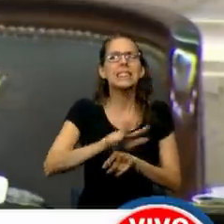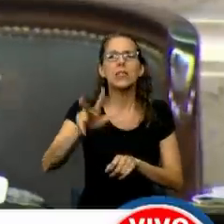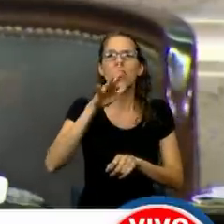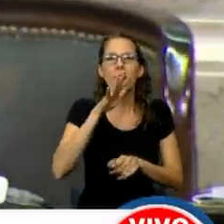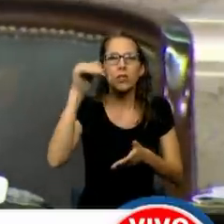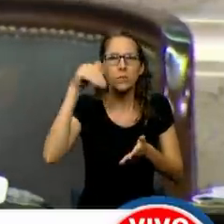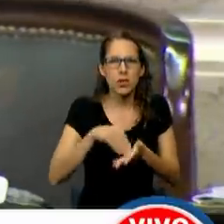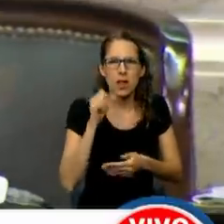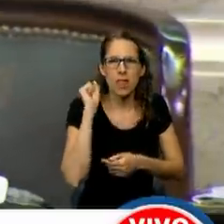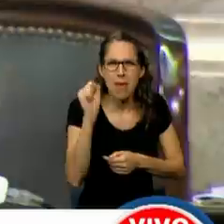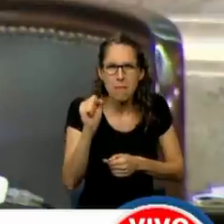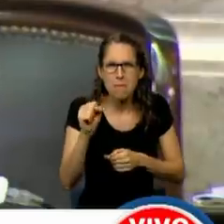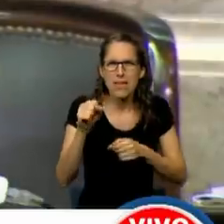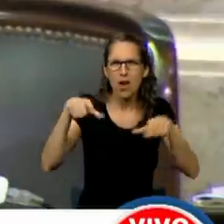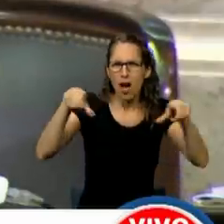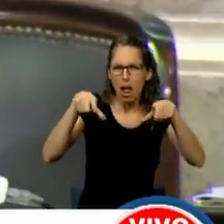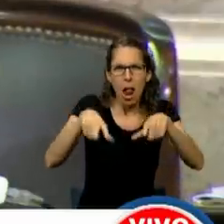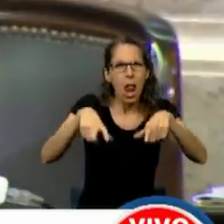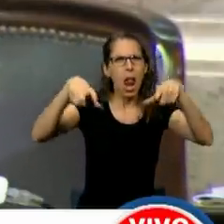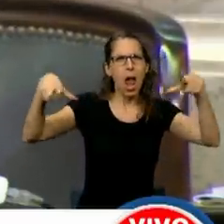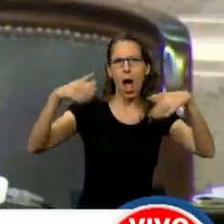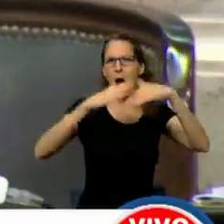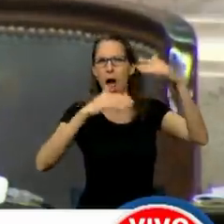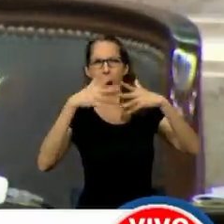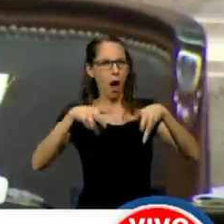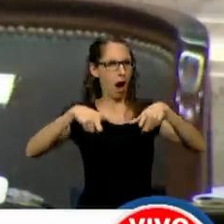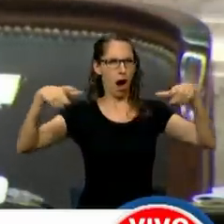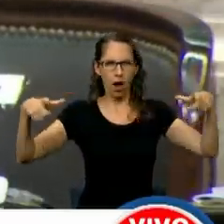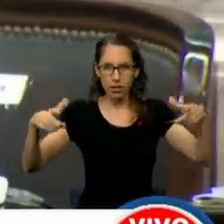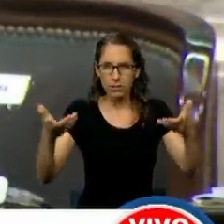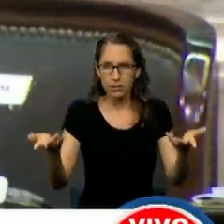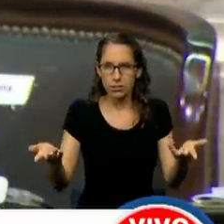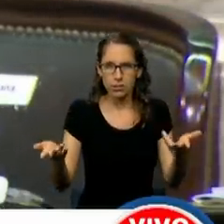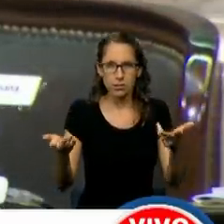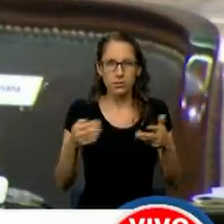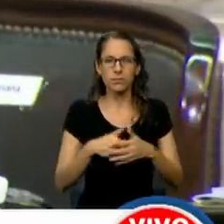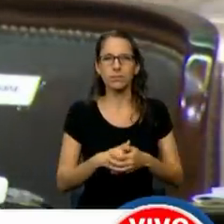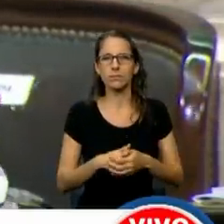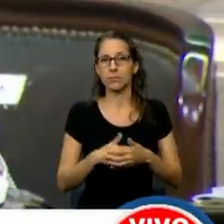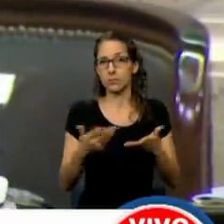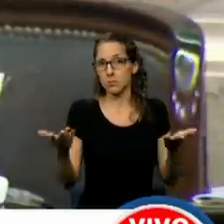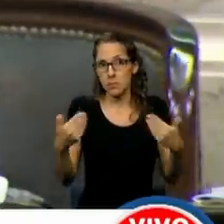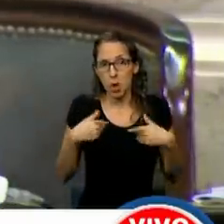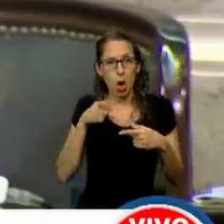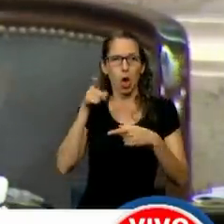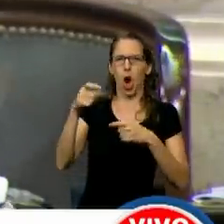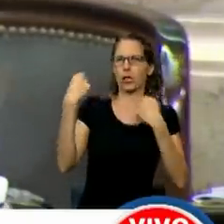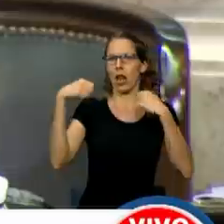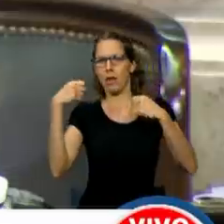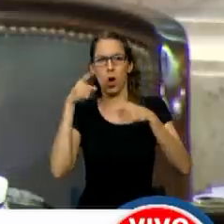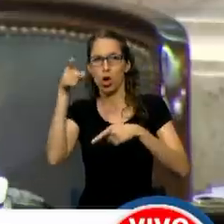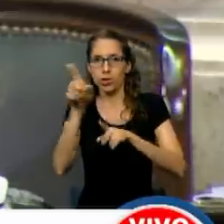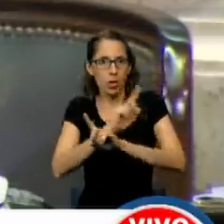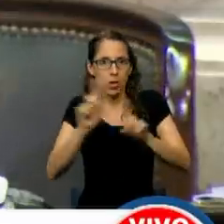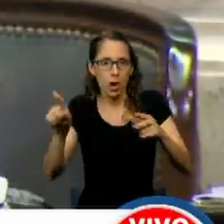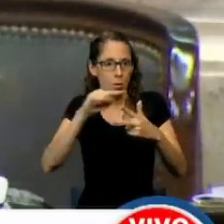millones de pesos para la ampliación de un microestadio de futsal no estoy en contra del deporte estoy a favor